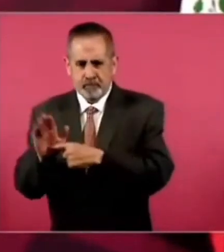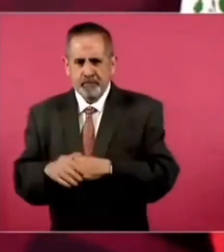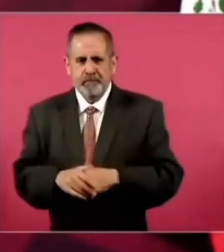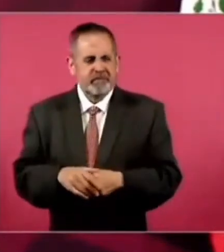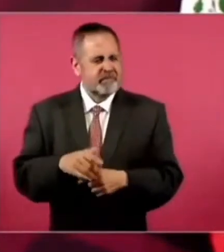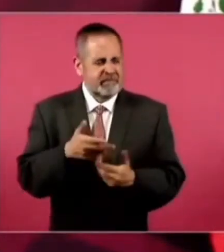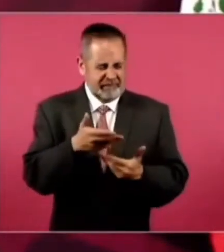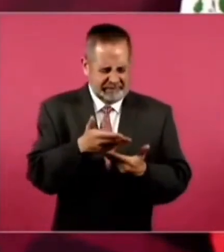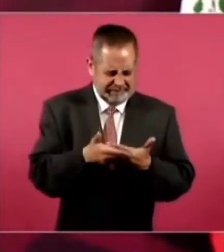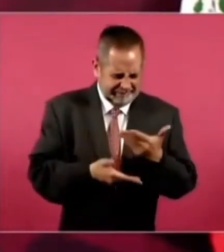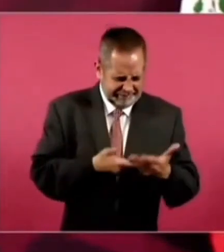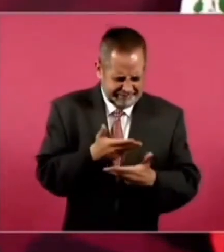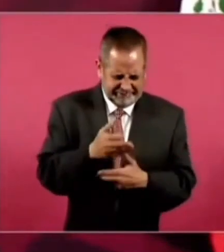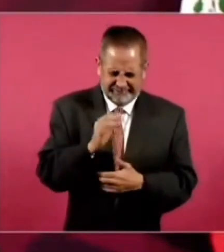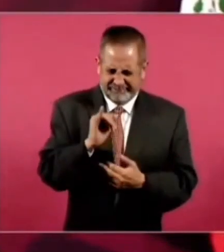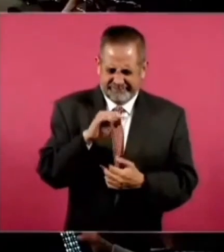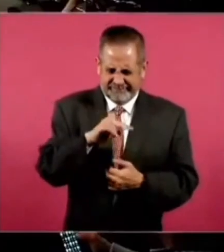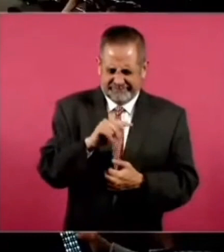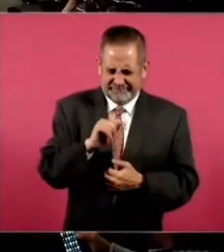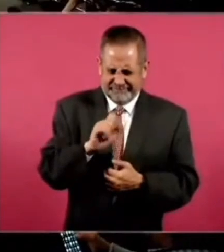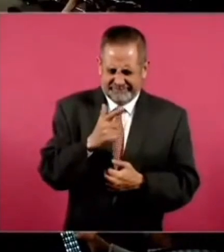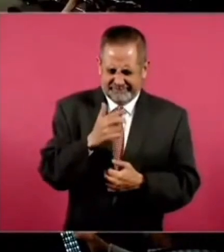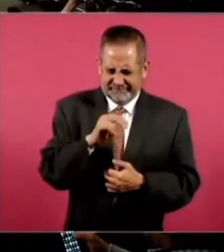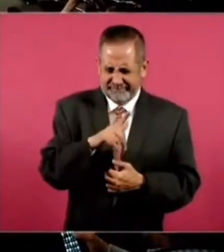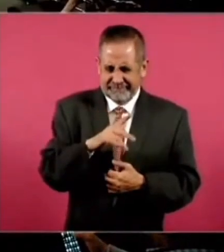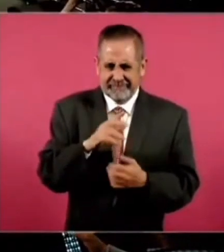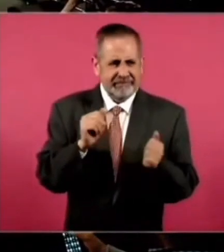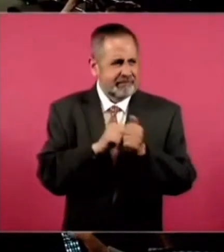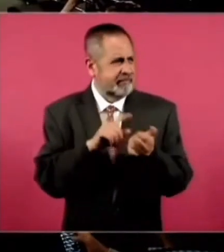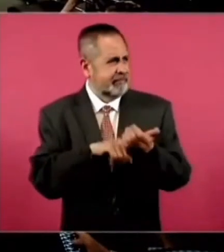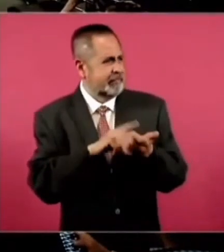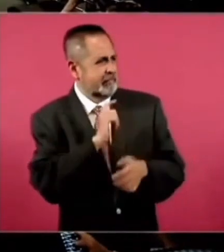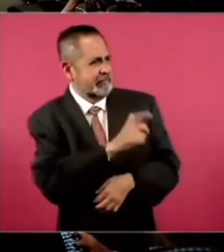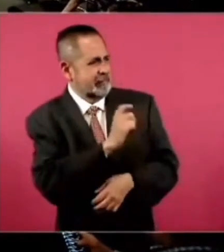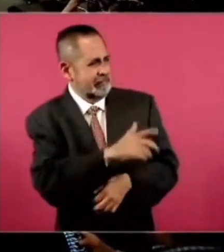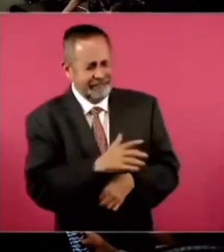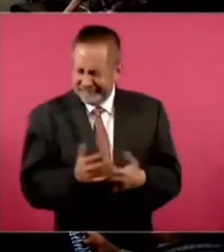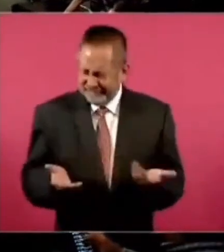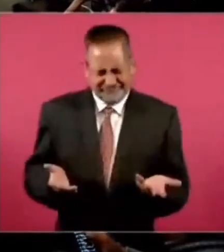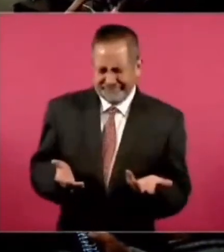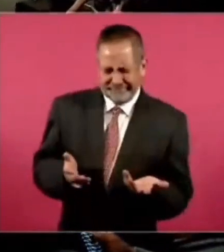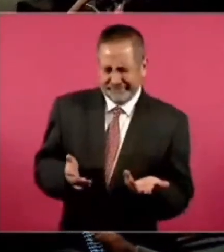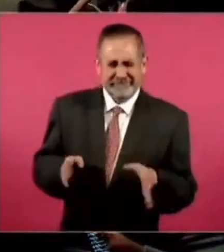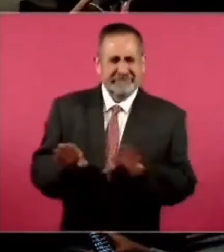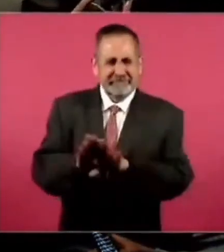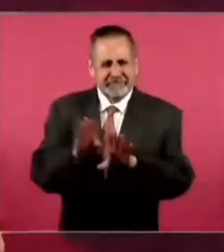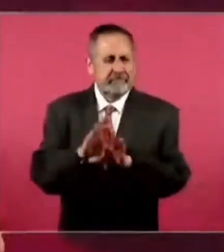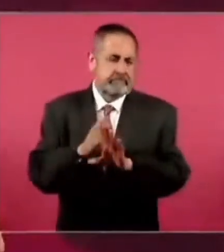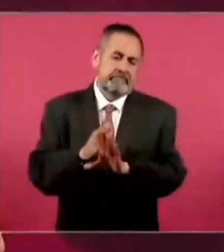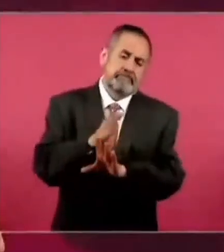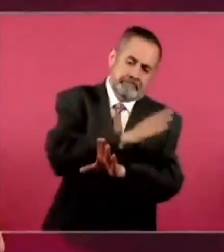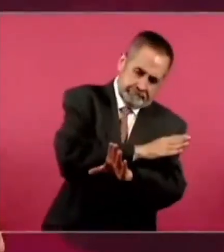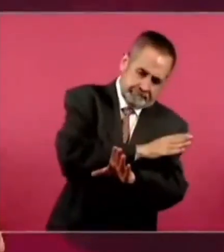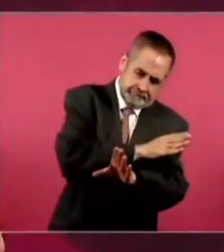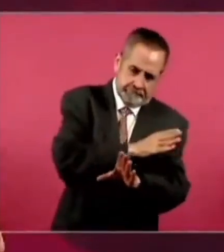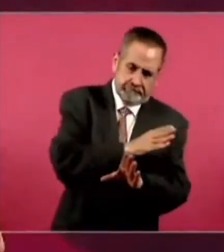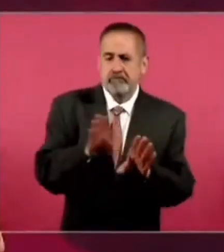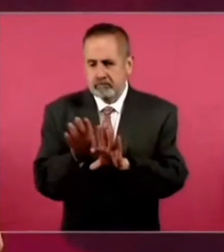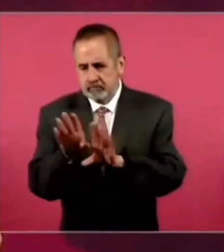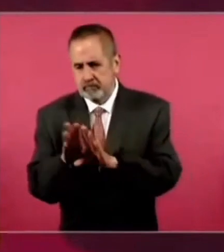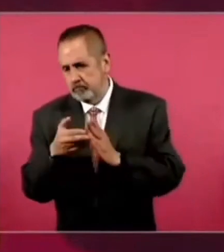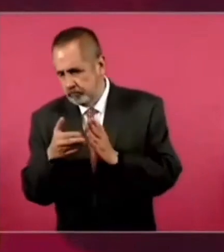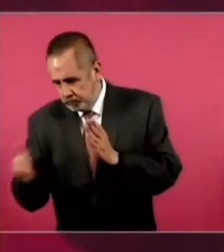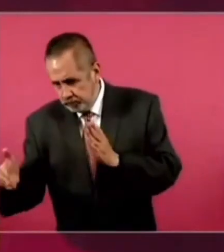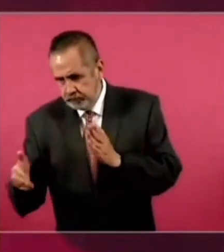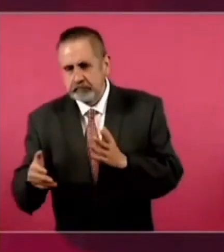servicios integrales y subrogados. O sea, ¿cómo era y qué se está haciendo para